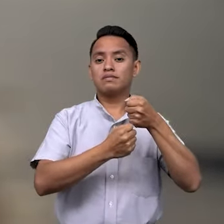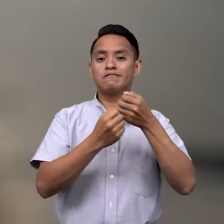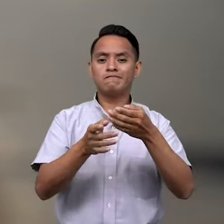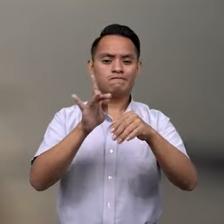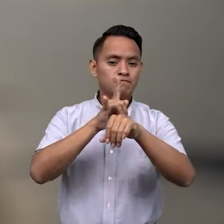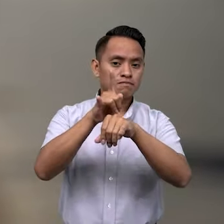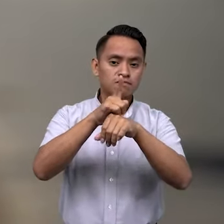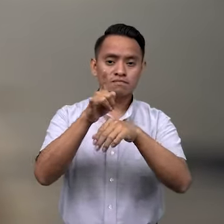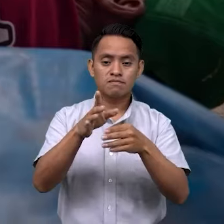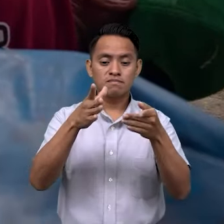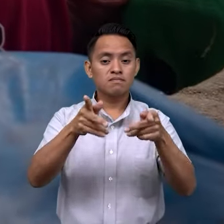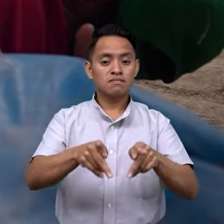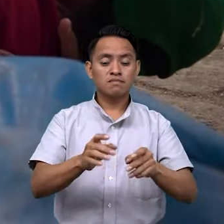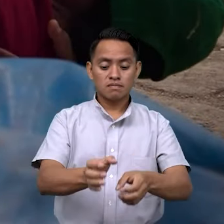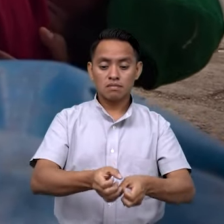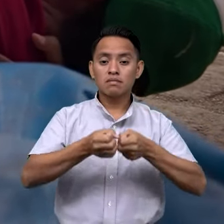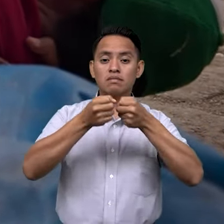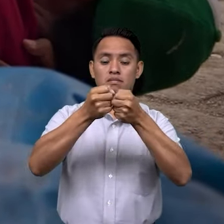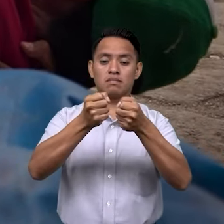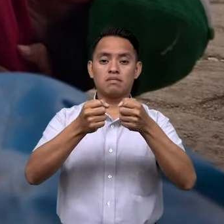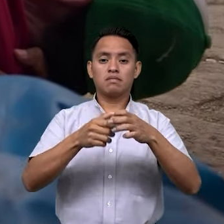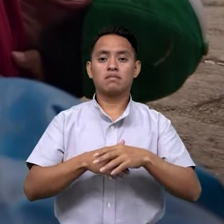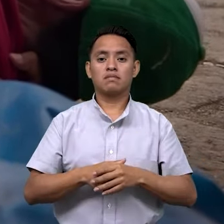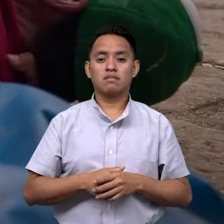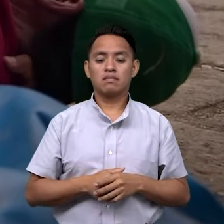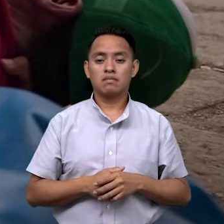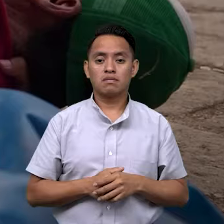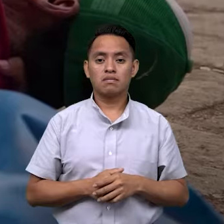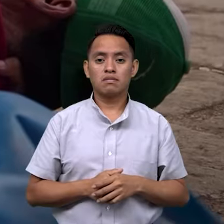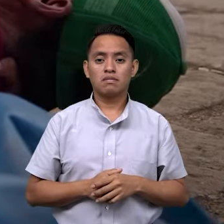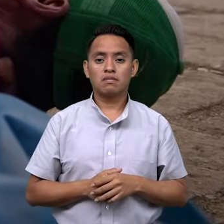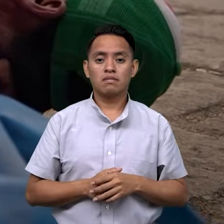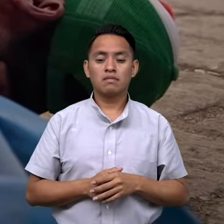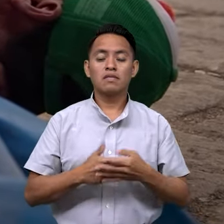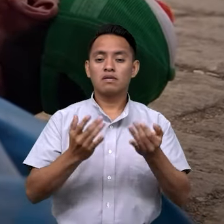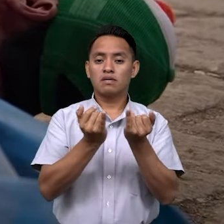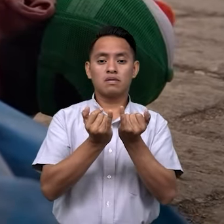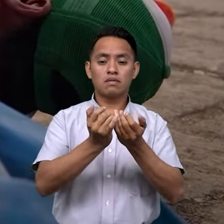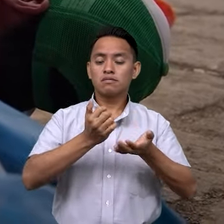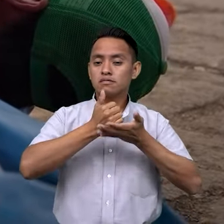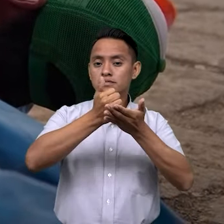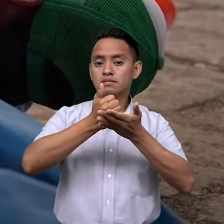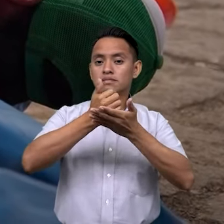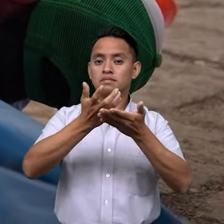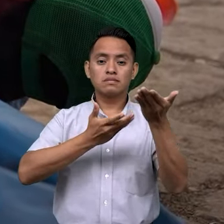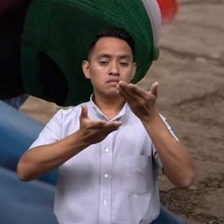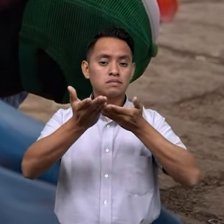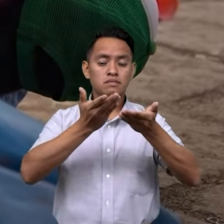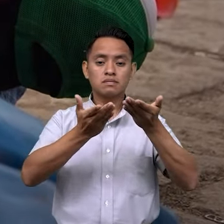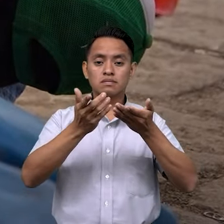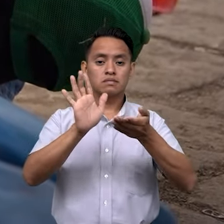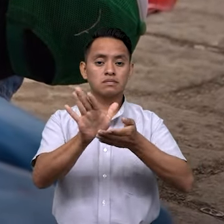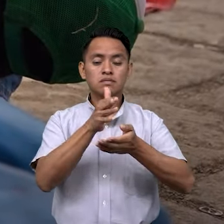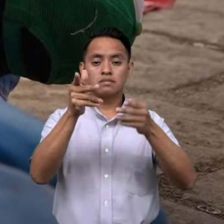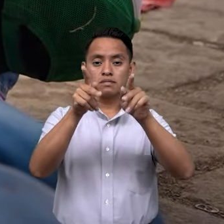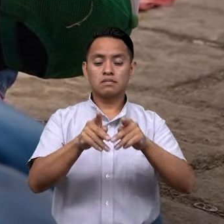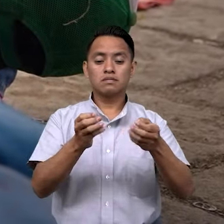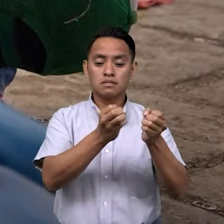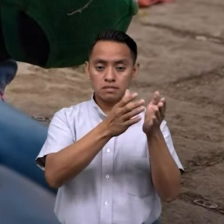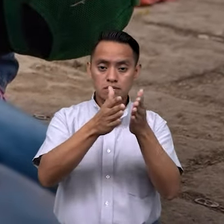tipo de rescate por conocimiento que uno tiene ya militares y uno le nace pues lo que es la solidaridad con los hermanos. Y ahora que estamos